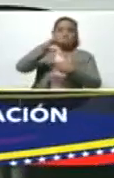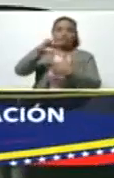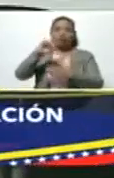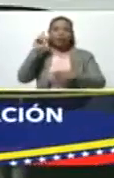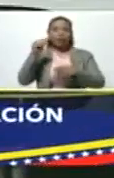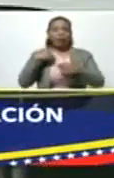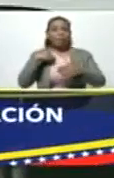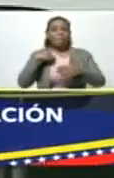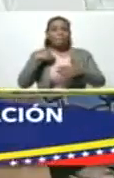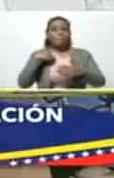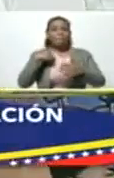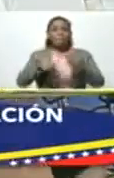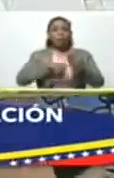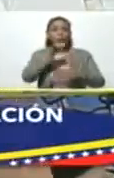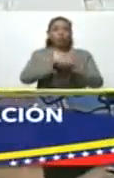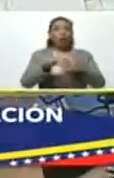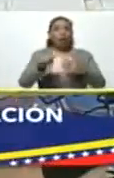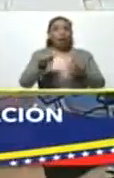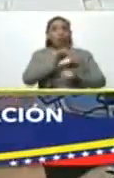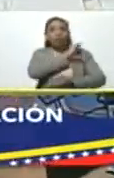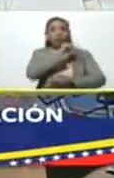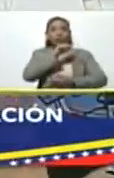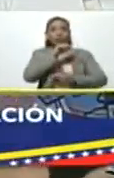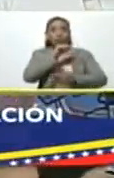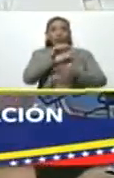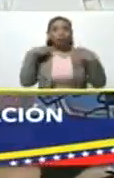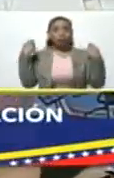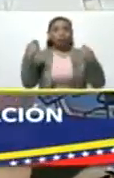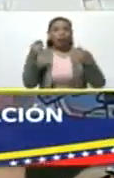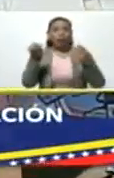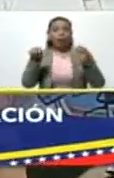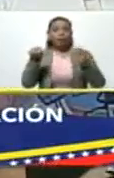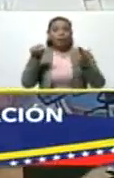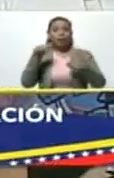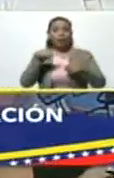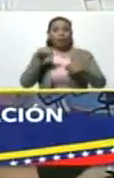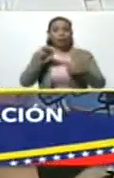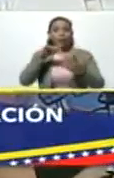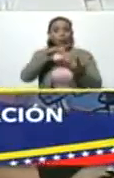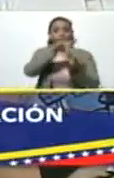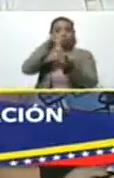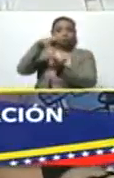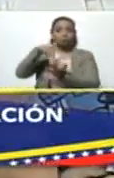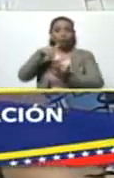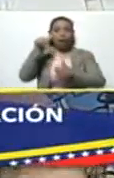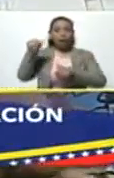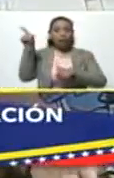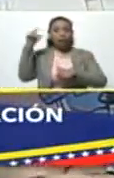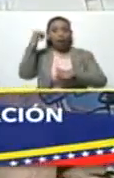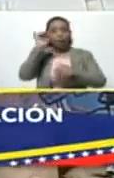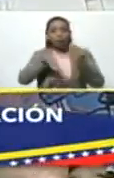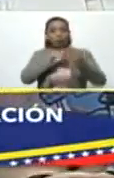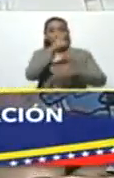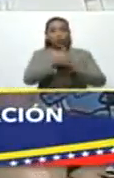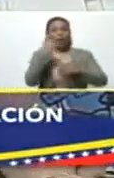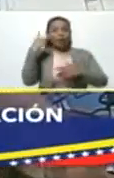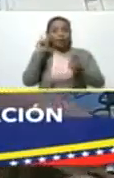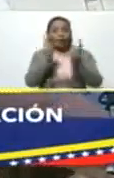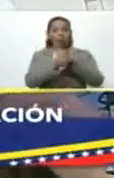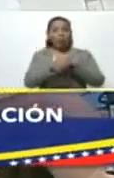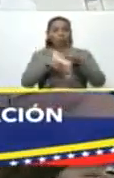nace en la Dirección de Investigación e Innovación Espacial de aquí de la BAE, El proyecto consiste en una interfaz